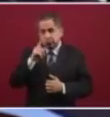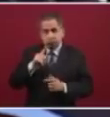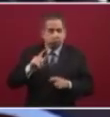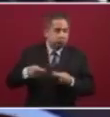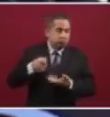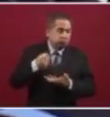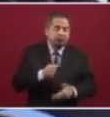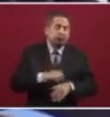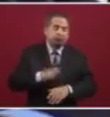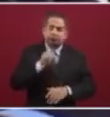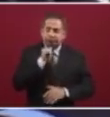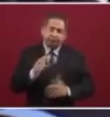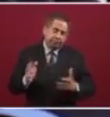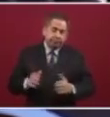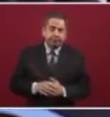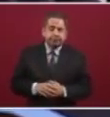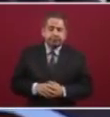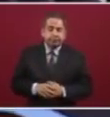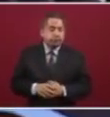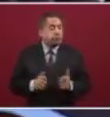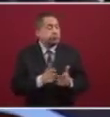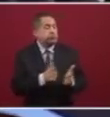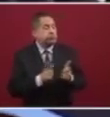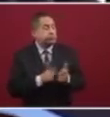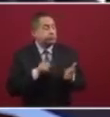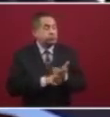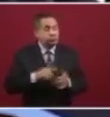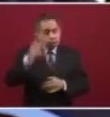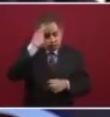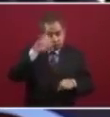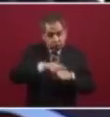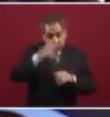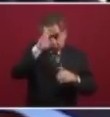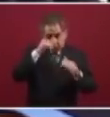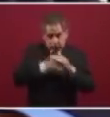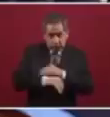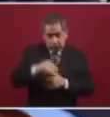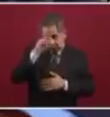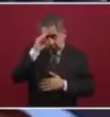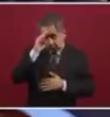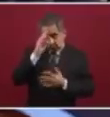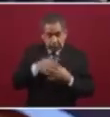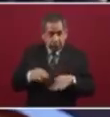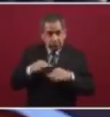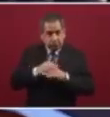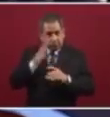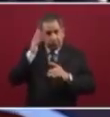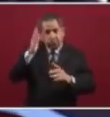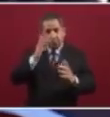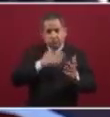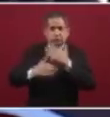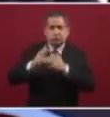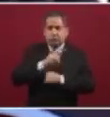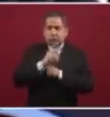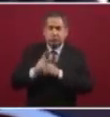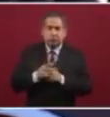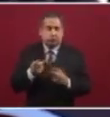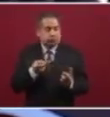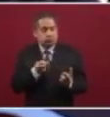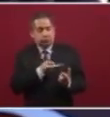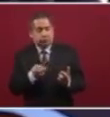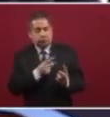tema. El gremio cultural y científico considera vital para el desarrollo de un país estos